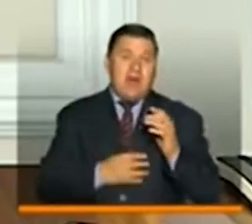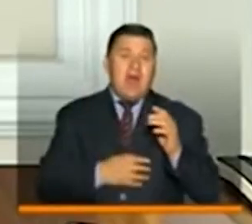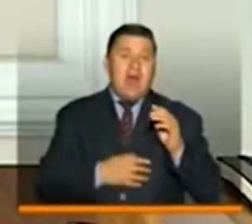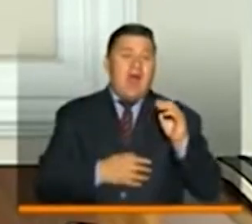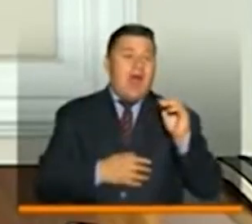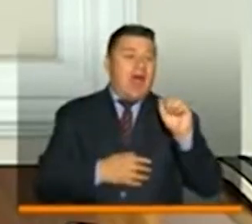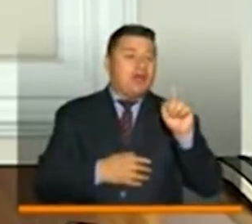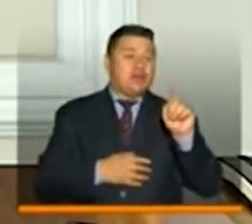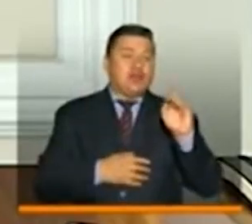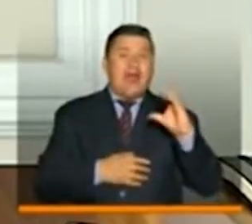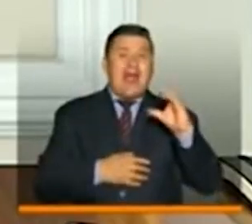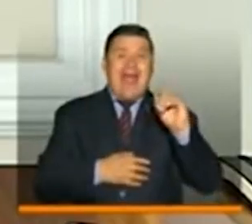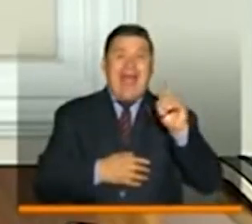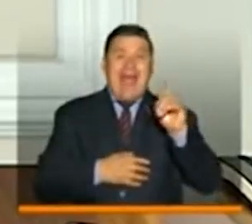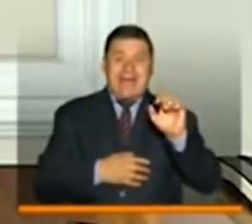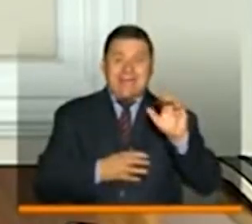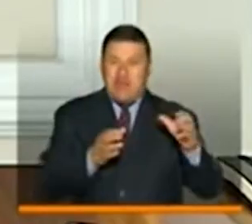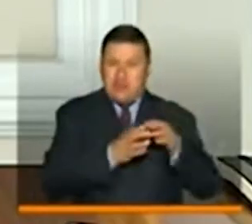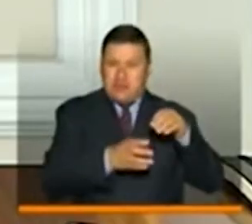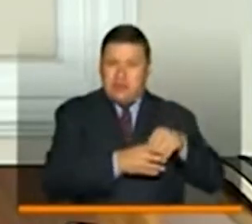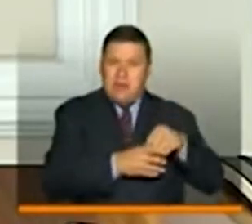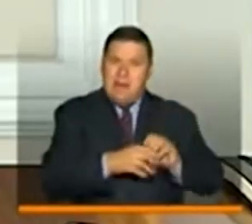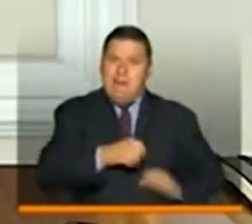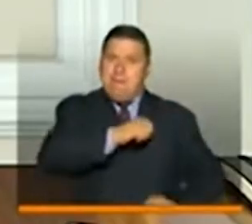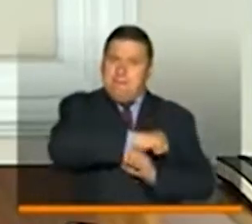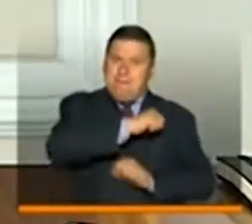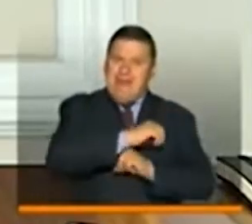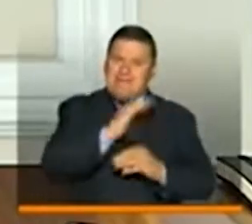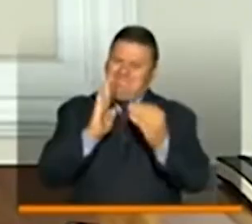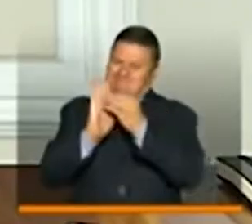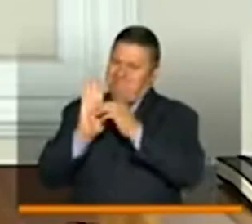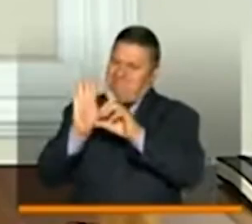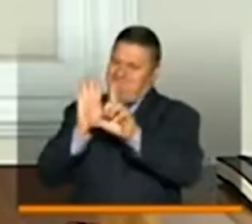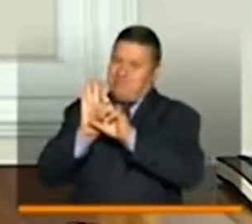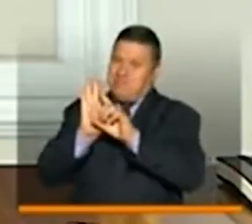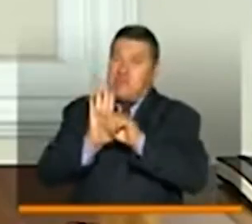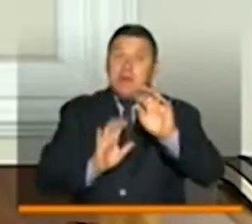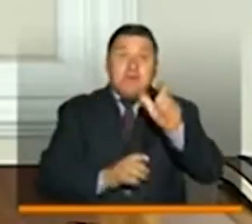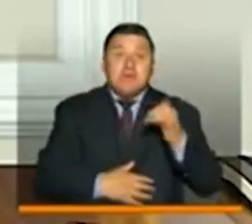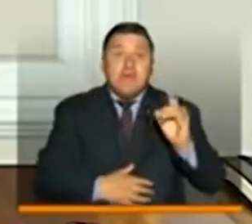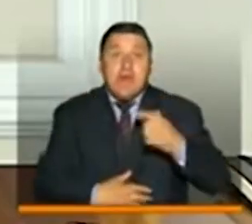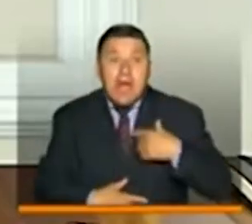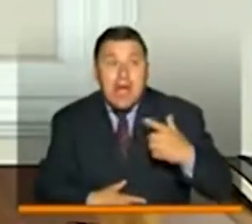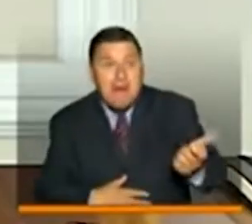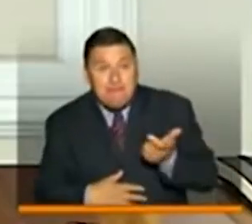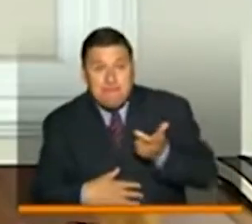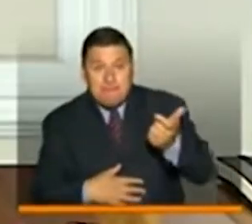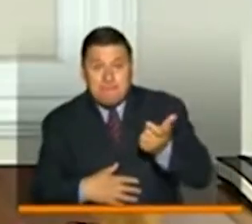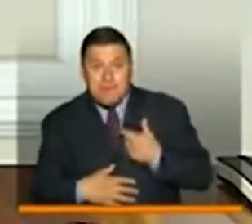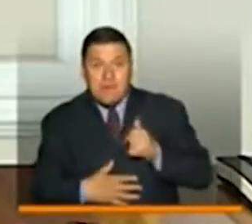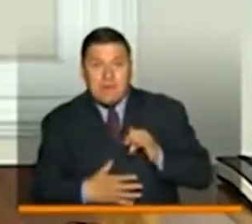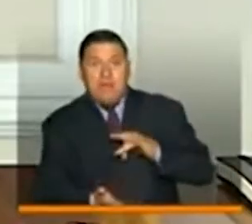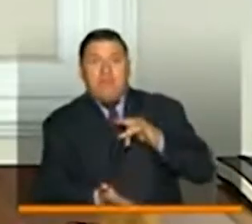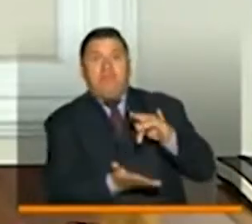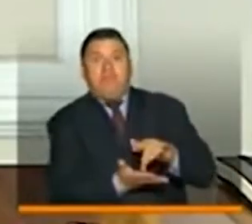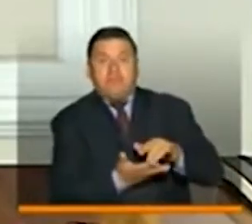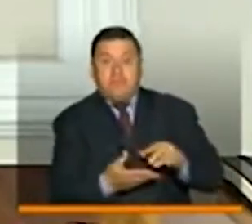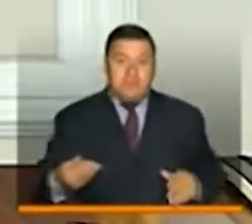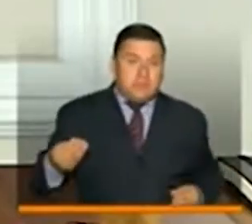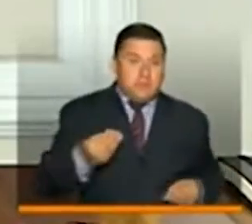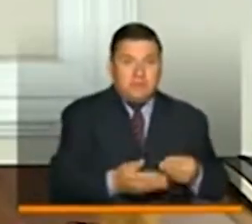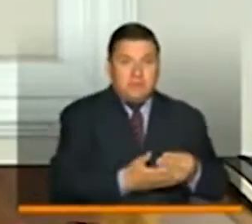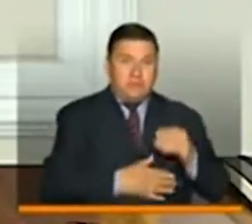fallos quienes son los culpables quien debe asumir los procesos todo yo digo el ordena y todos nos